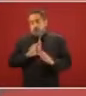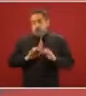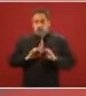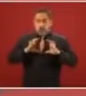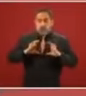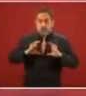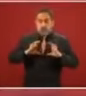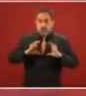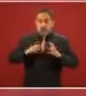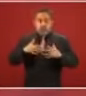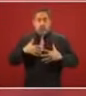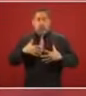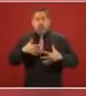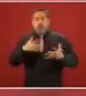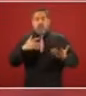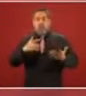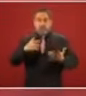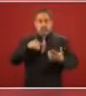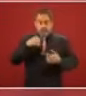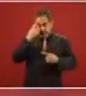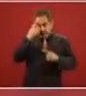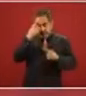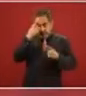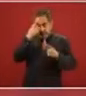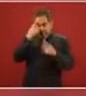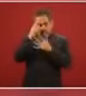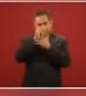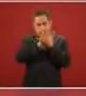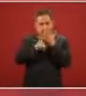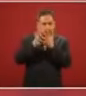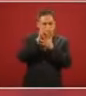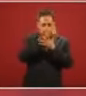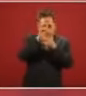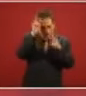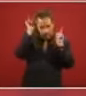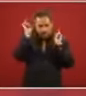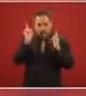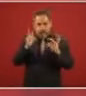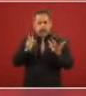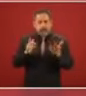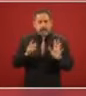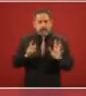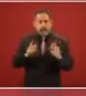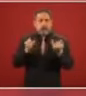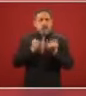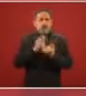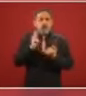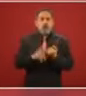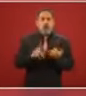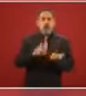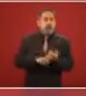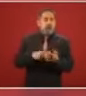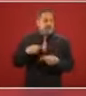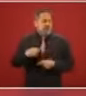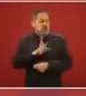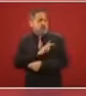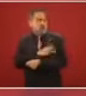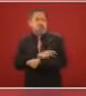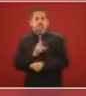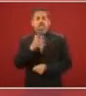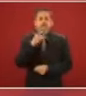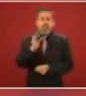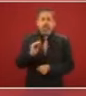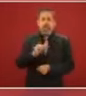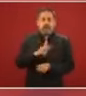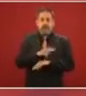se puede obnubilar, es como el que tiene poder, a veces ni tanto, se suben